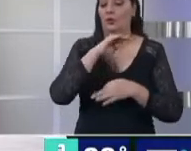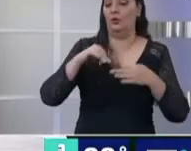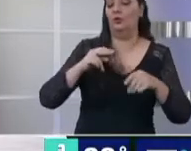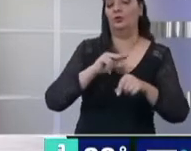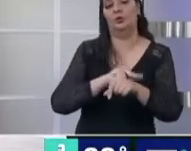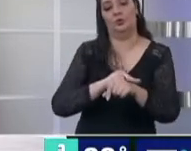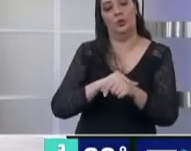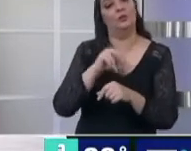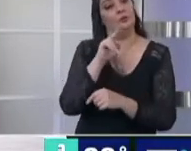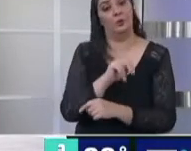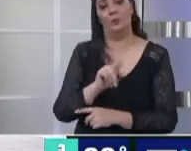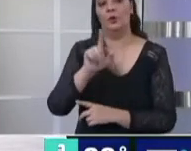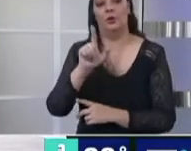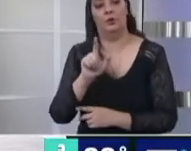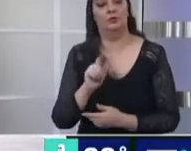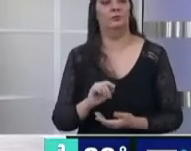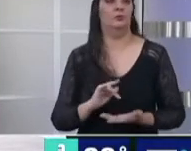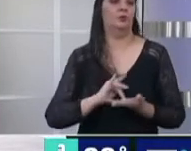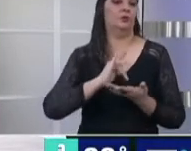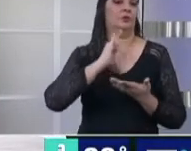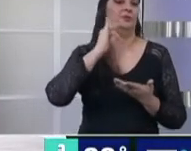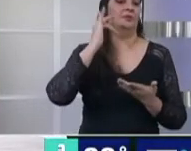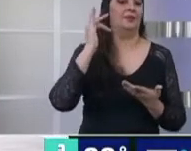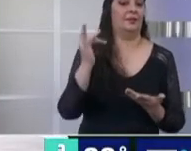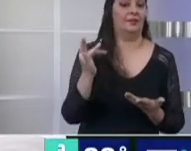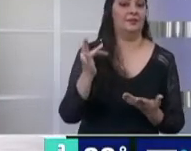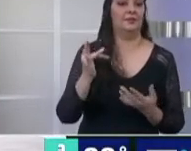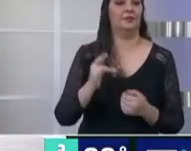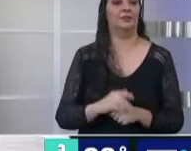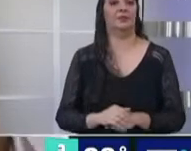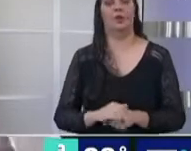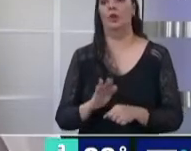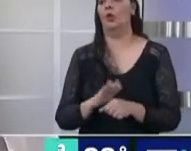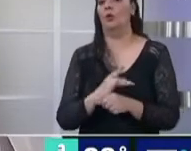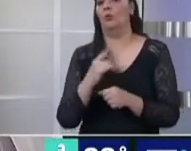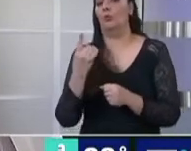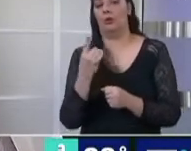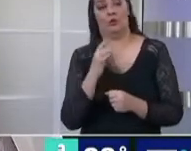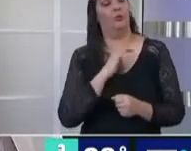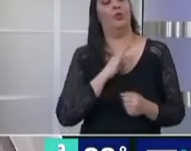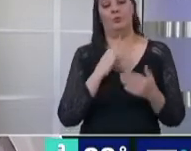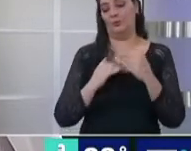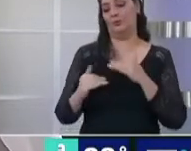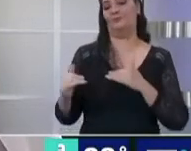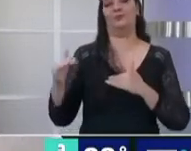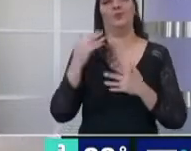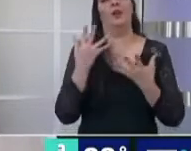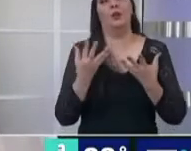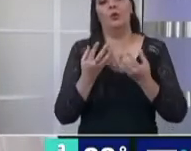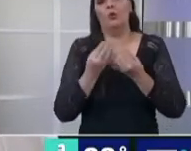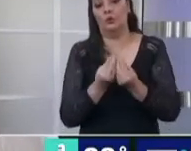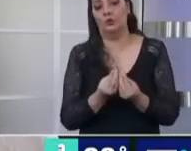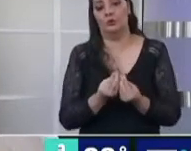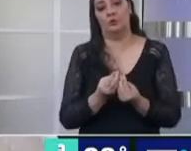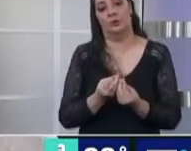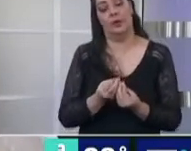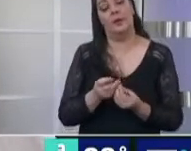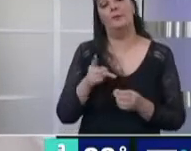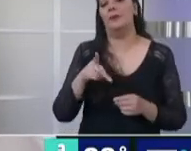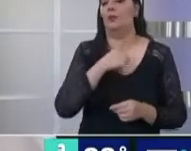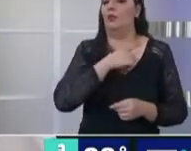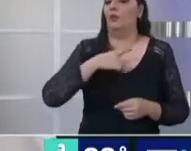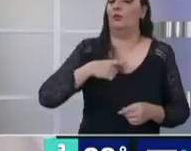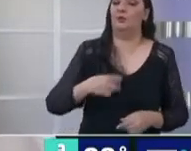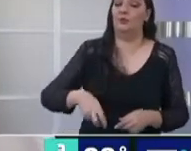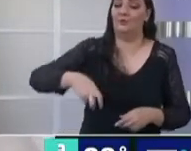Nuevo León. Gracias porque juntos vamos a salir adelante. No aflojen su